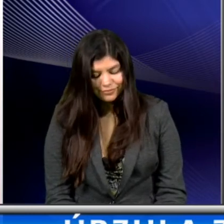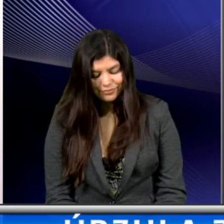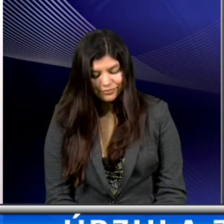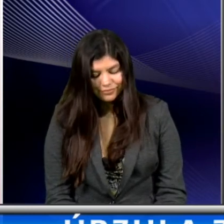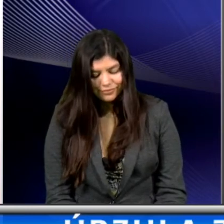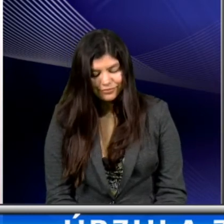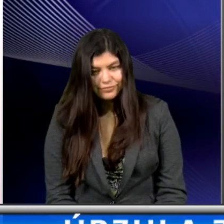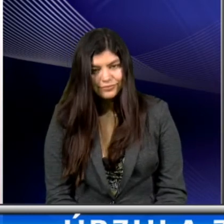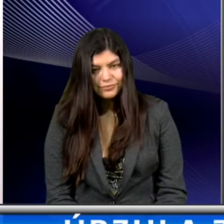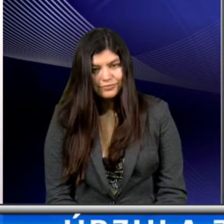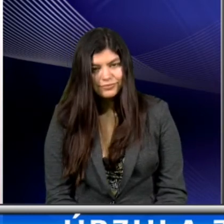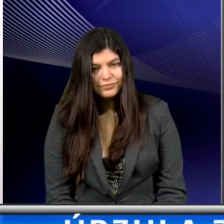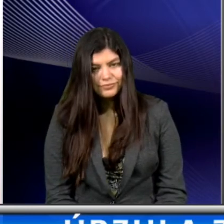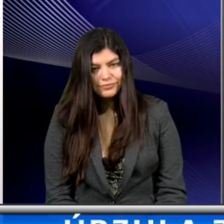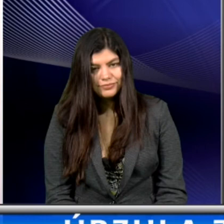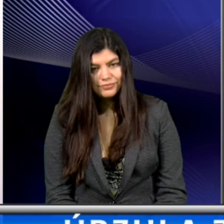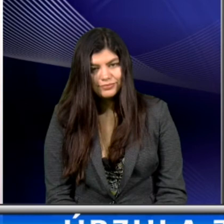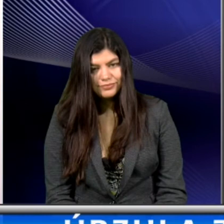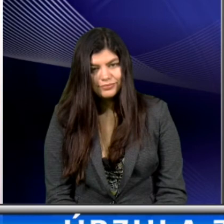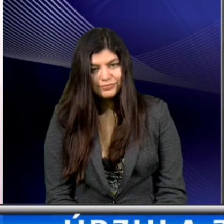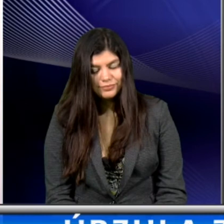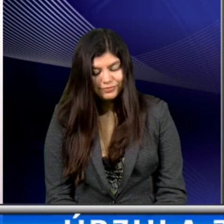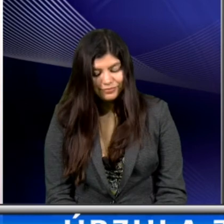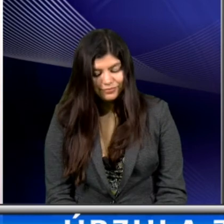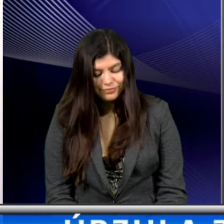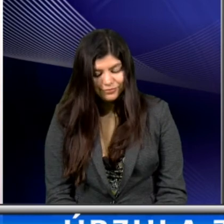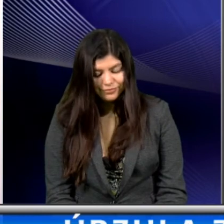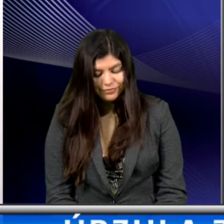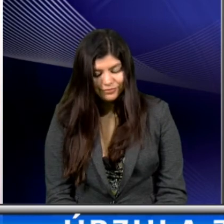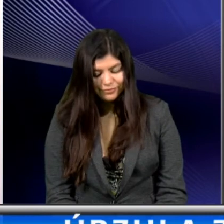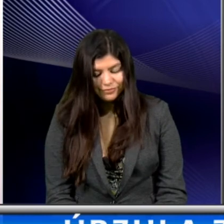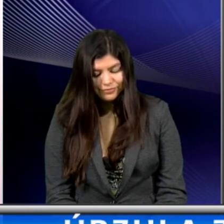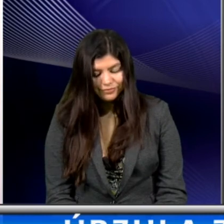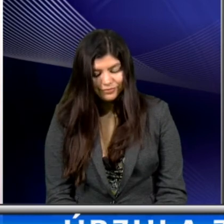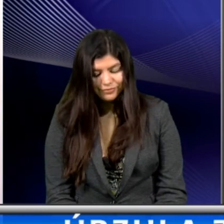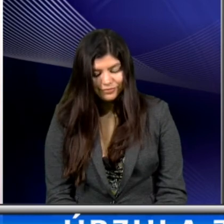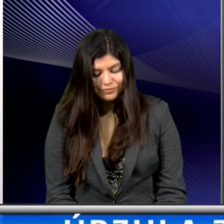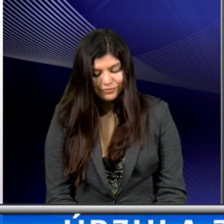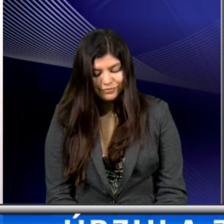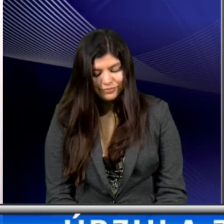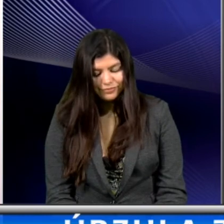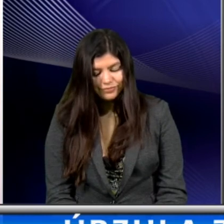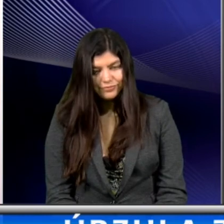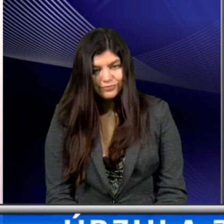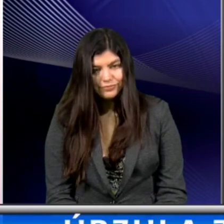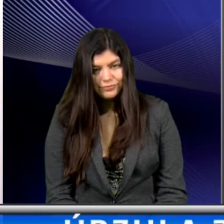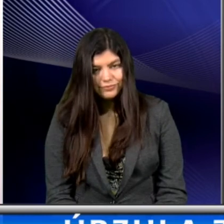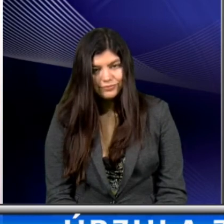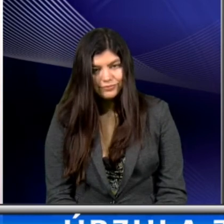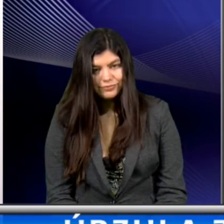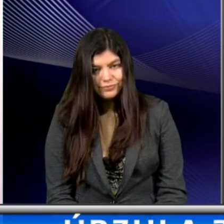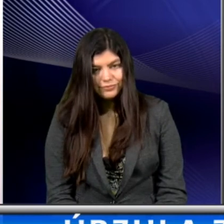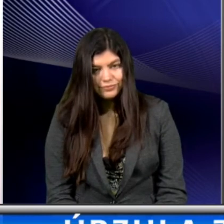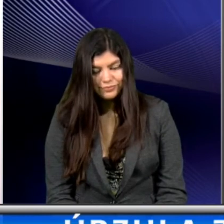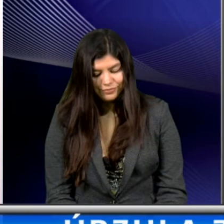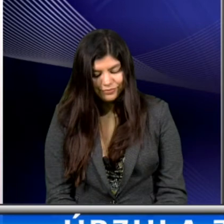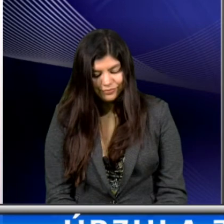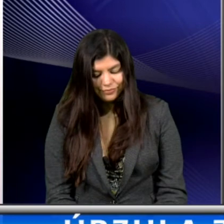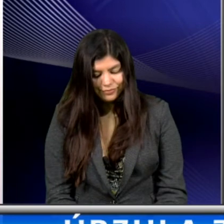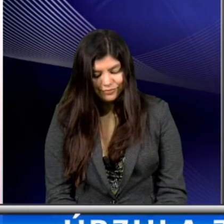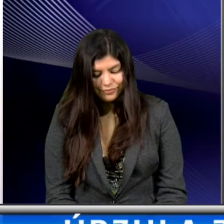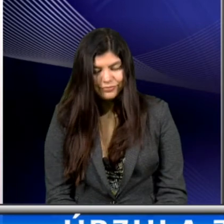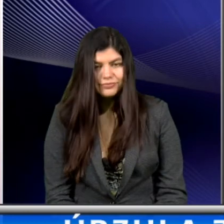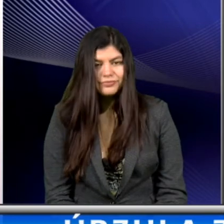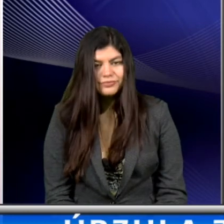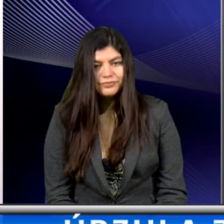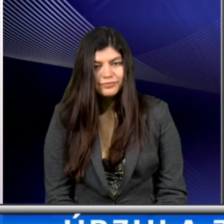la socialización secundaria, ¿cierto?, dentro del colegio, del nivel educativo, también este programa tiene incidencia, participa con